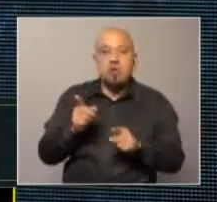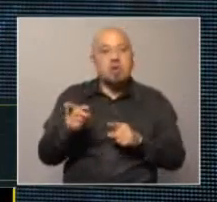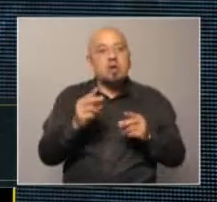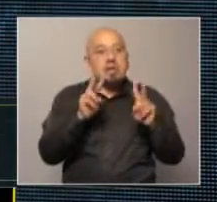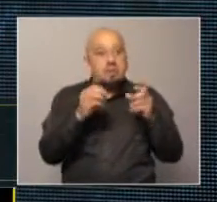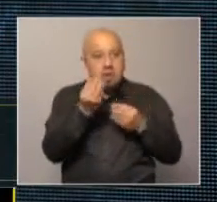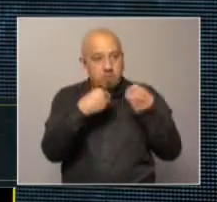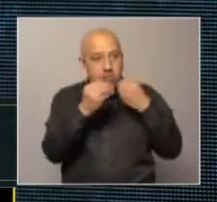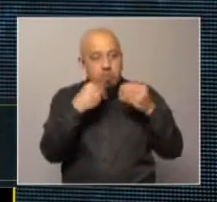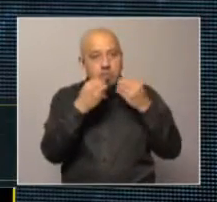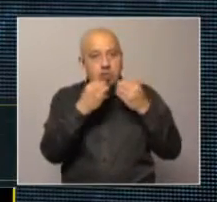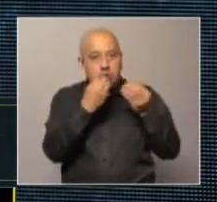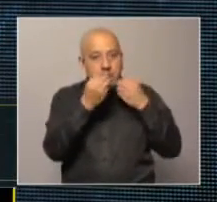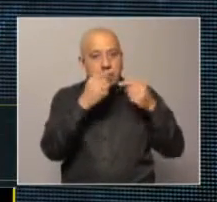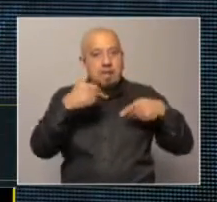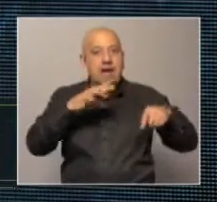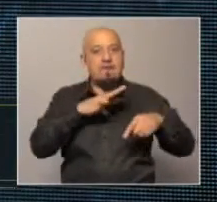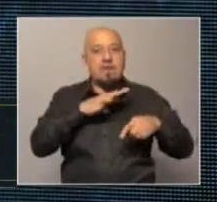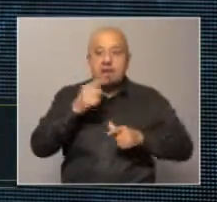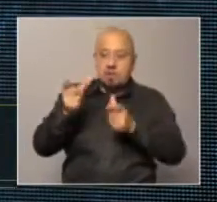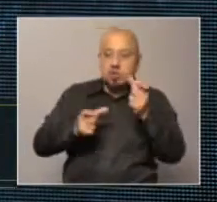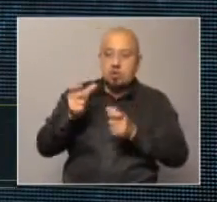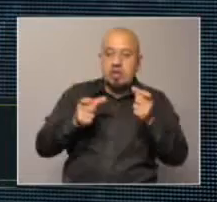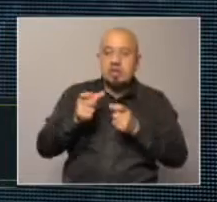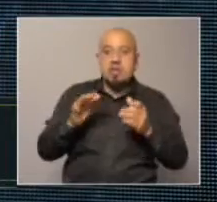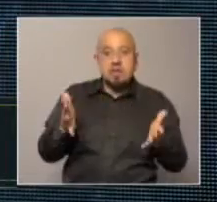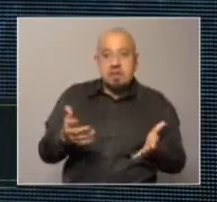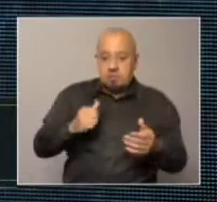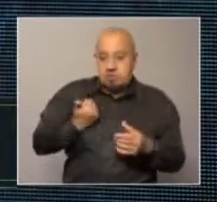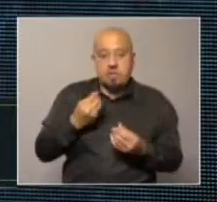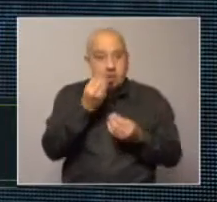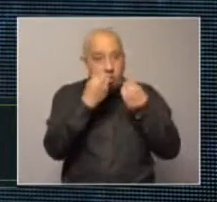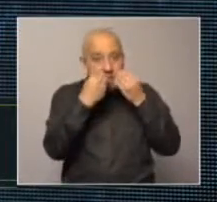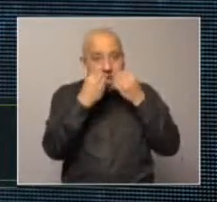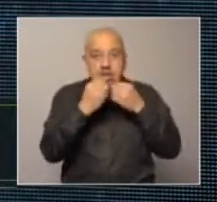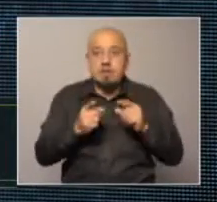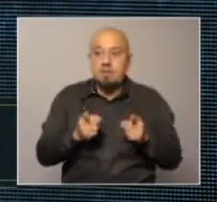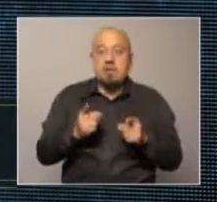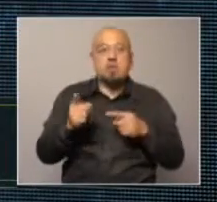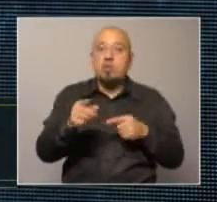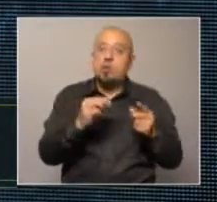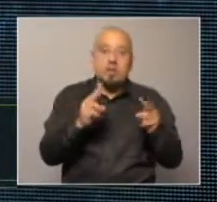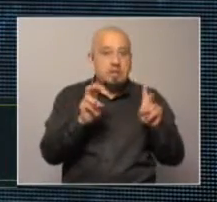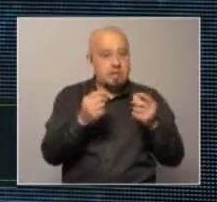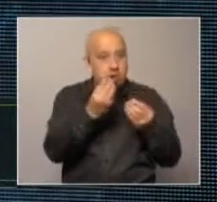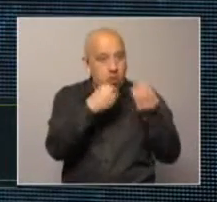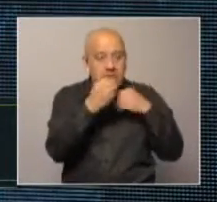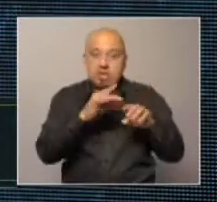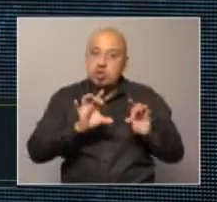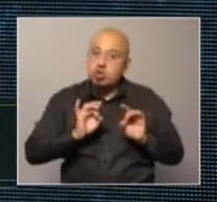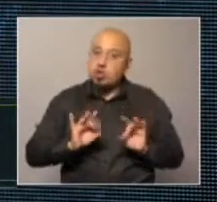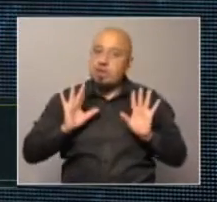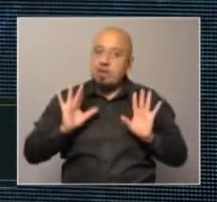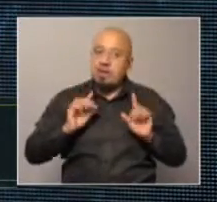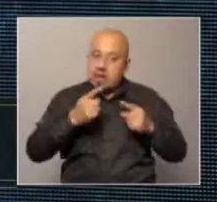alimentar a un contingente de gente que se estaba alimentando de funcionarios y van a reducir la alimentación a los adolescentes